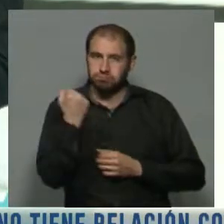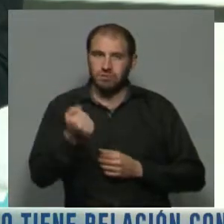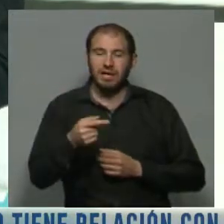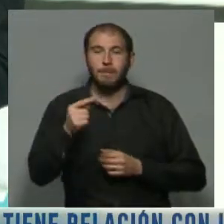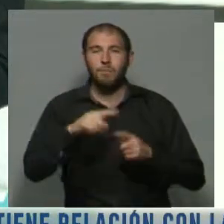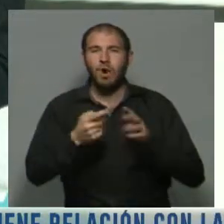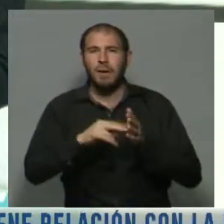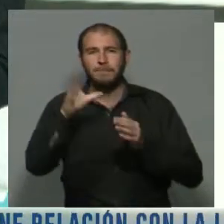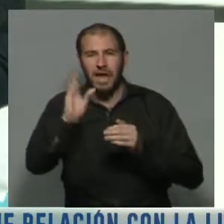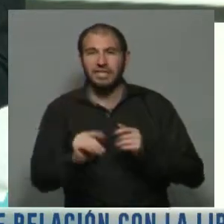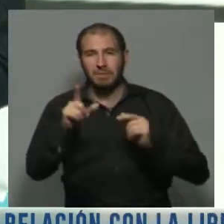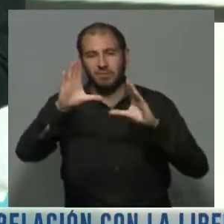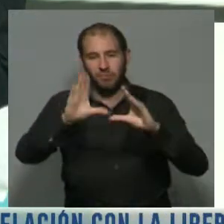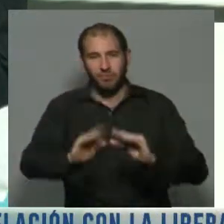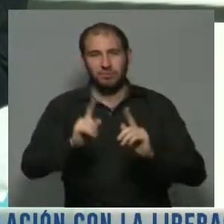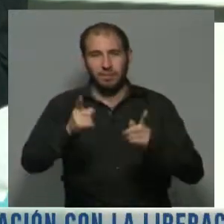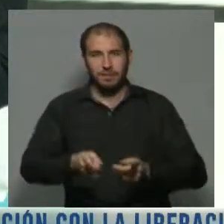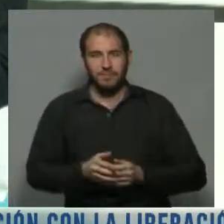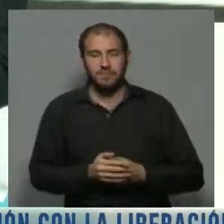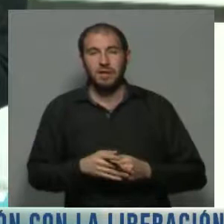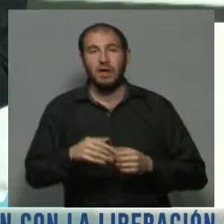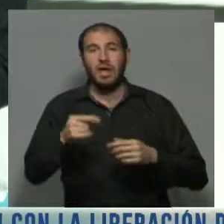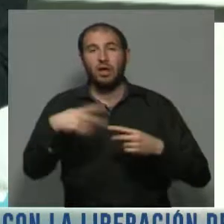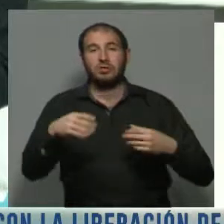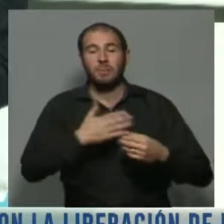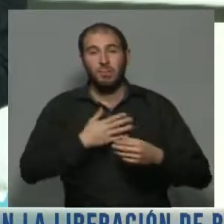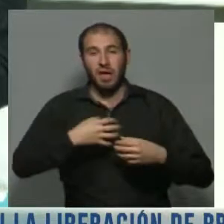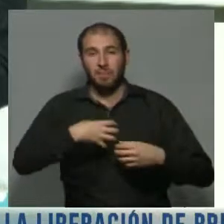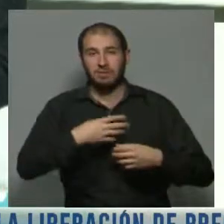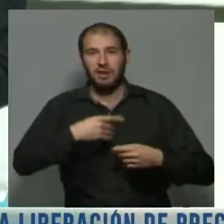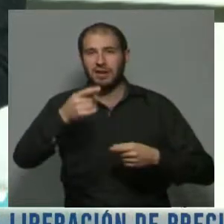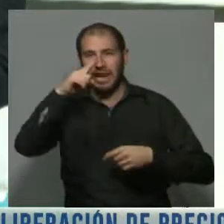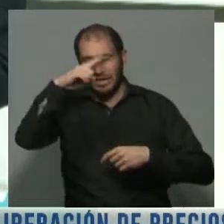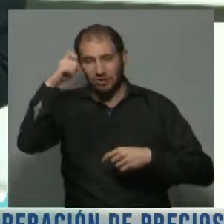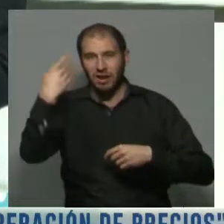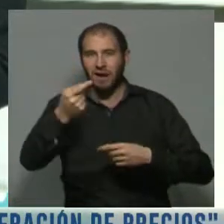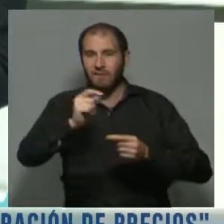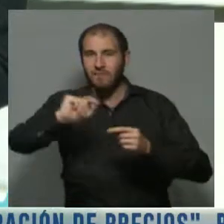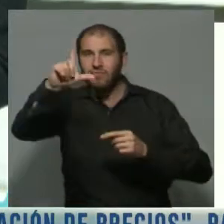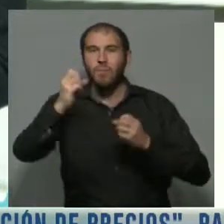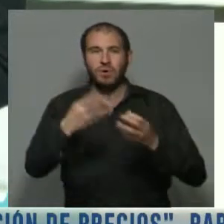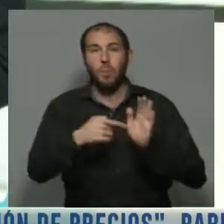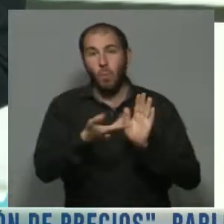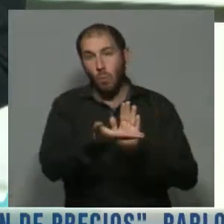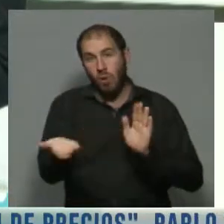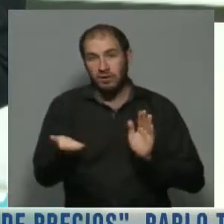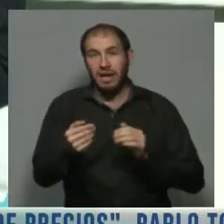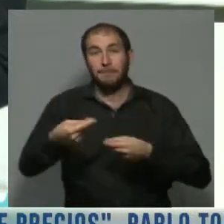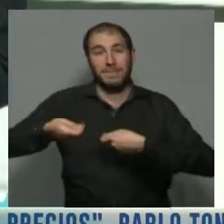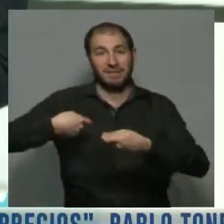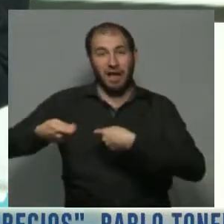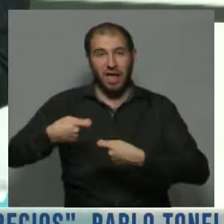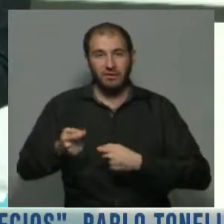riesgo país cayó también considerablemente. Las acciones argentinas volaban en el exterior. Esto es muy bueno porque muestra a las claras de que los